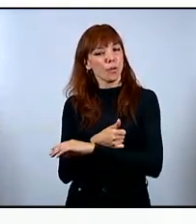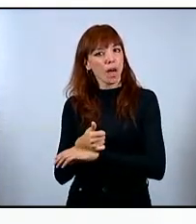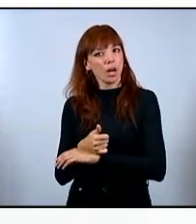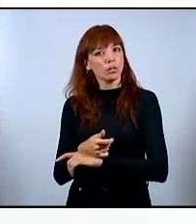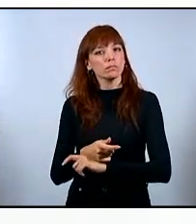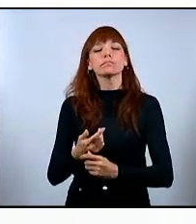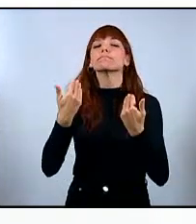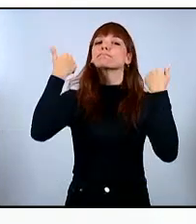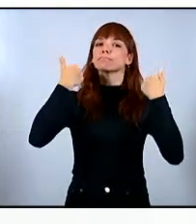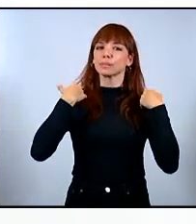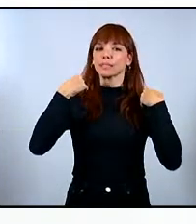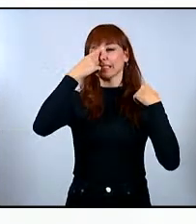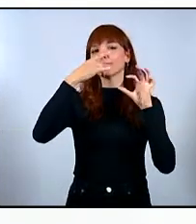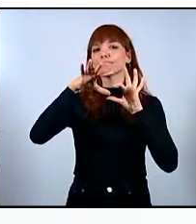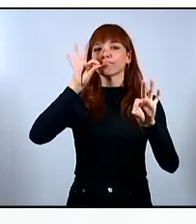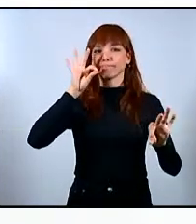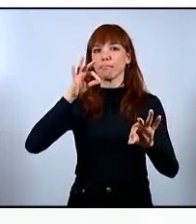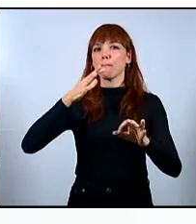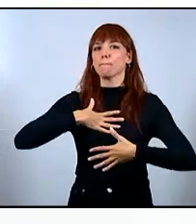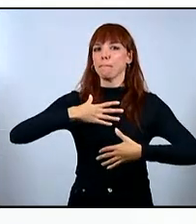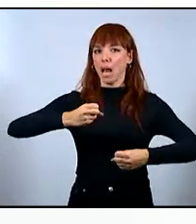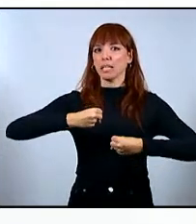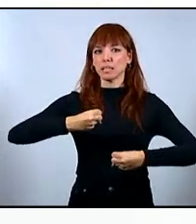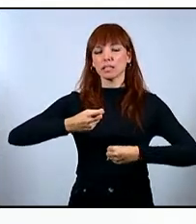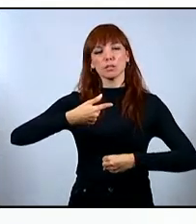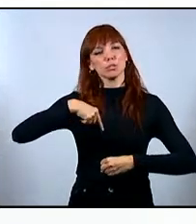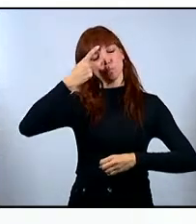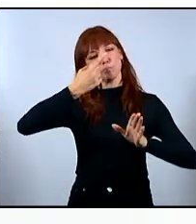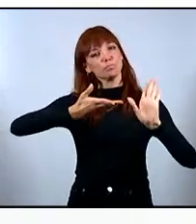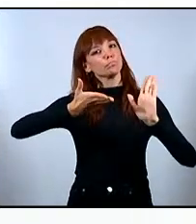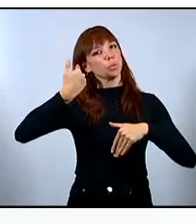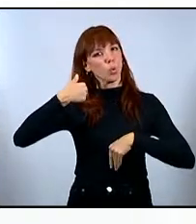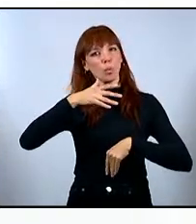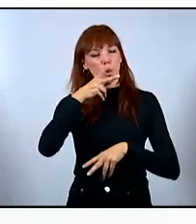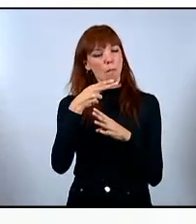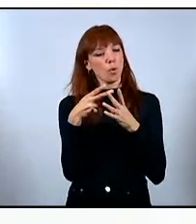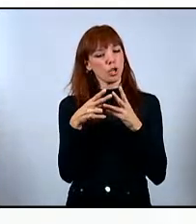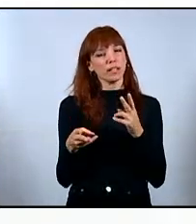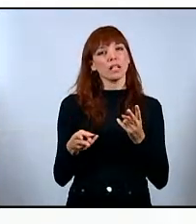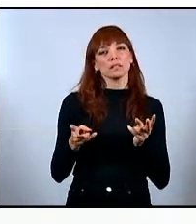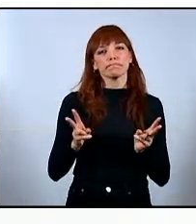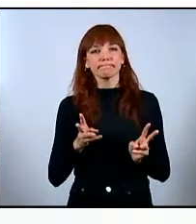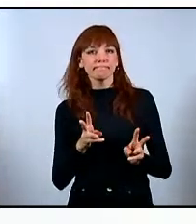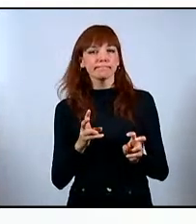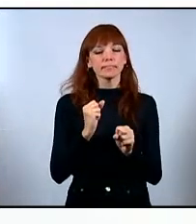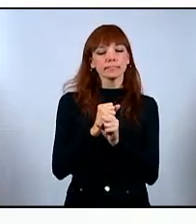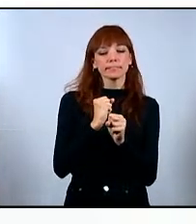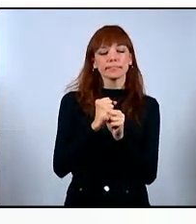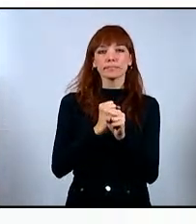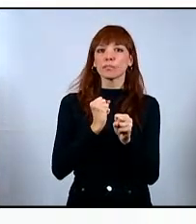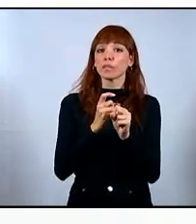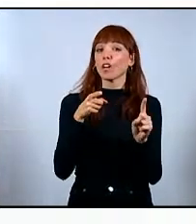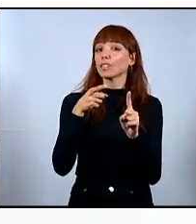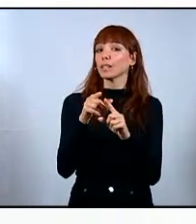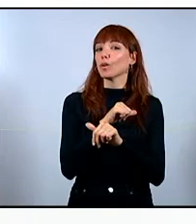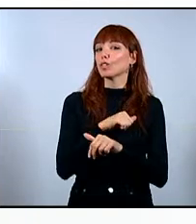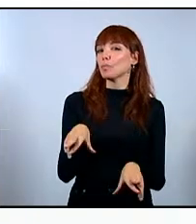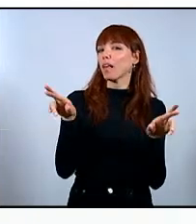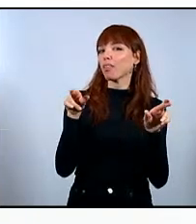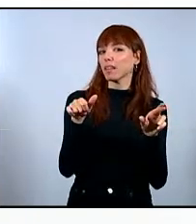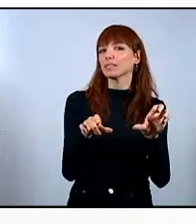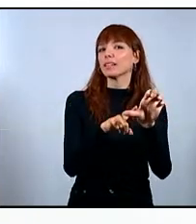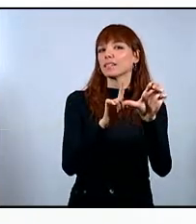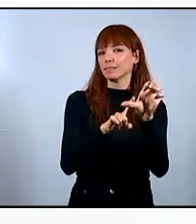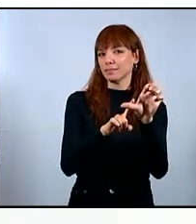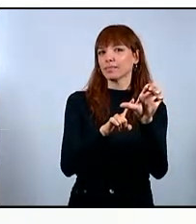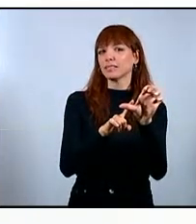decisiones valientes, vamos a ser muy decididos en nuestras políticas y vamos a trabajar por la esperanza de esta región y lo vamos a hacer